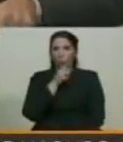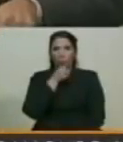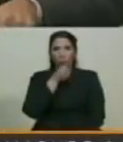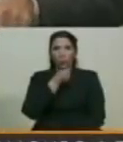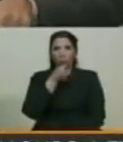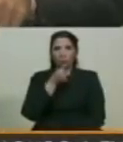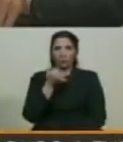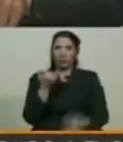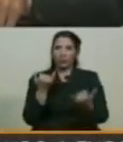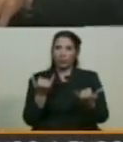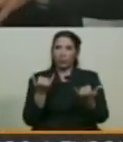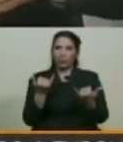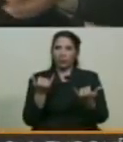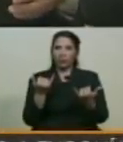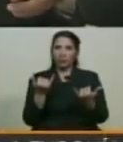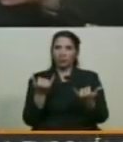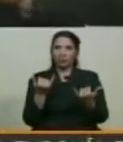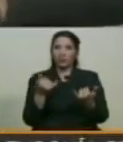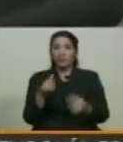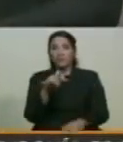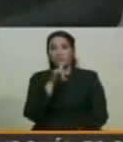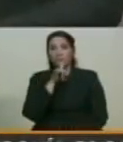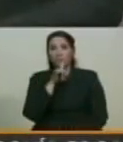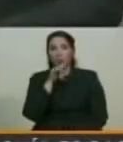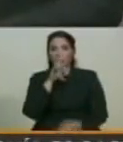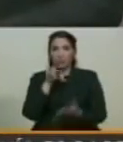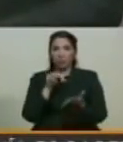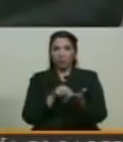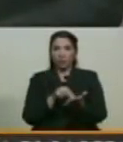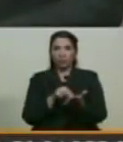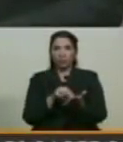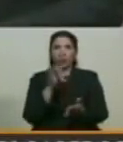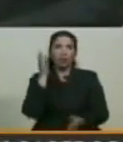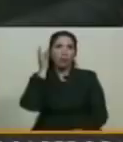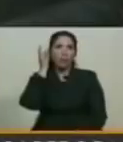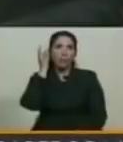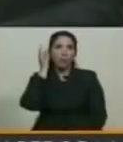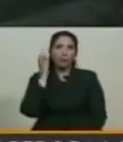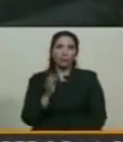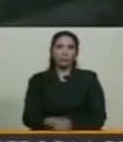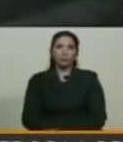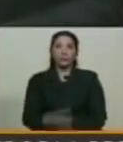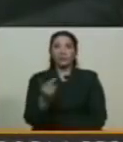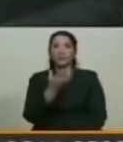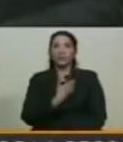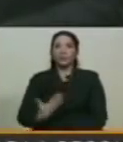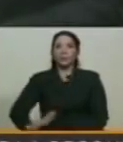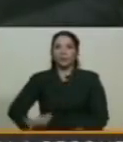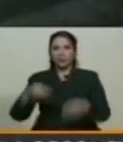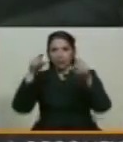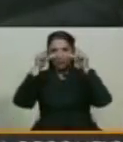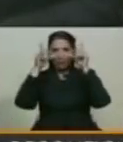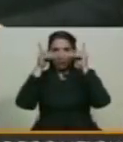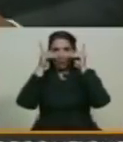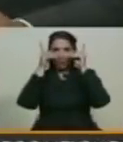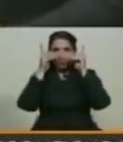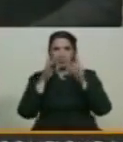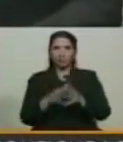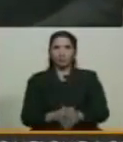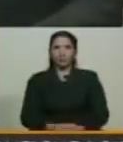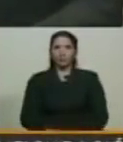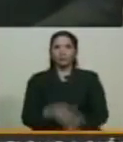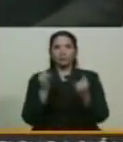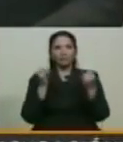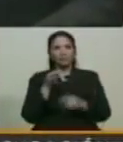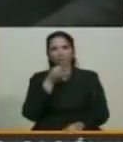Vamos de inmediato, en vivo y directo, ya en materia nacional, con nuestra compañera Melanie Moncada, en la vicepresidencia ejecutiva de la República. Melanie, feliz tarde, te